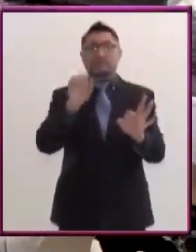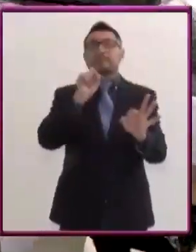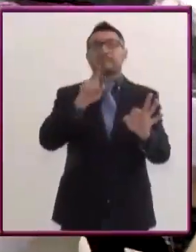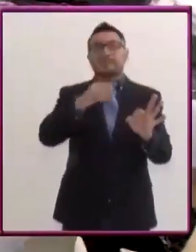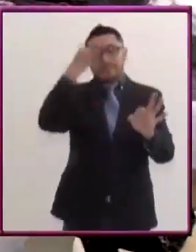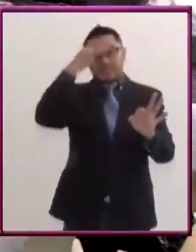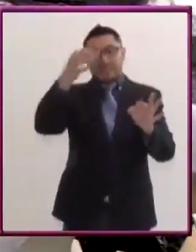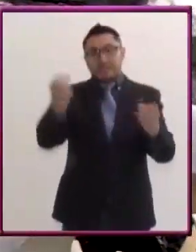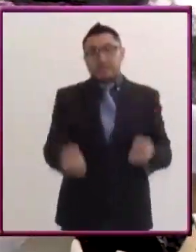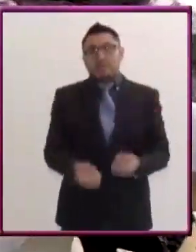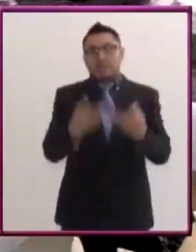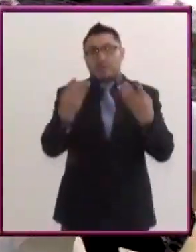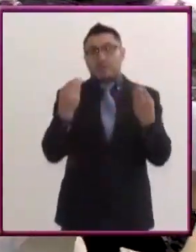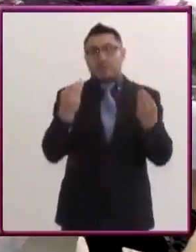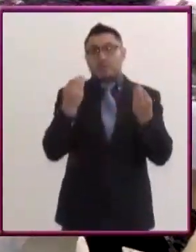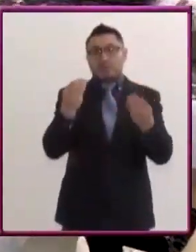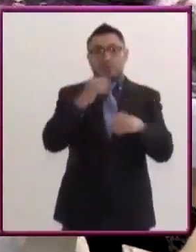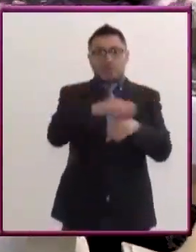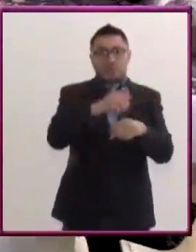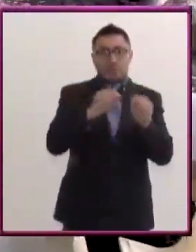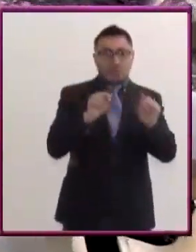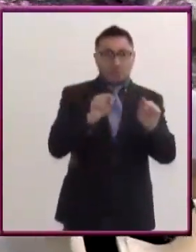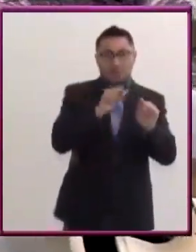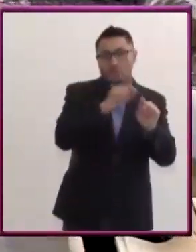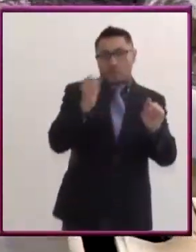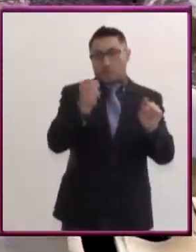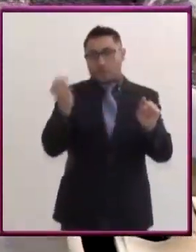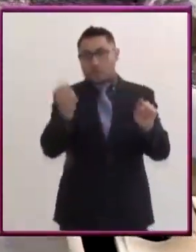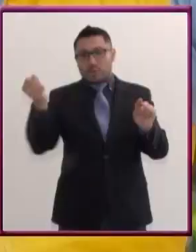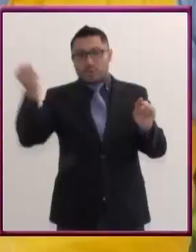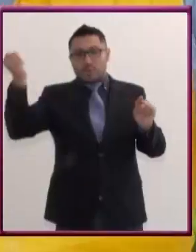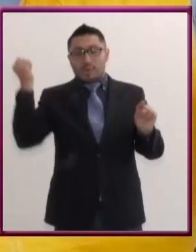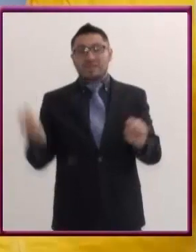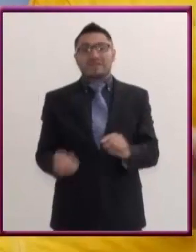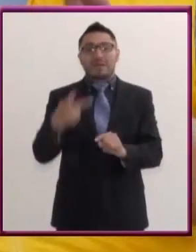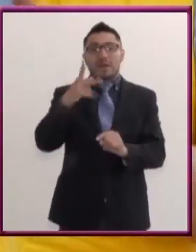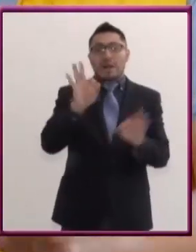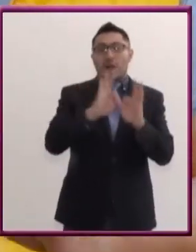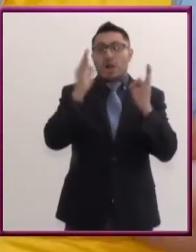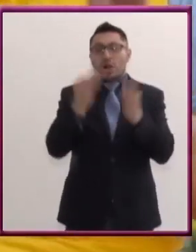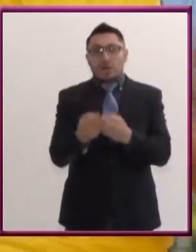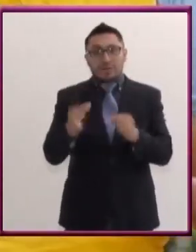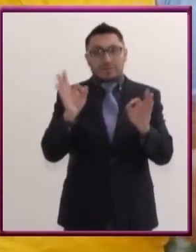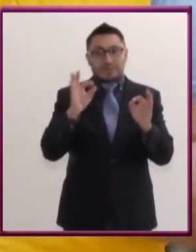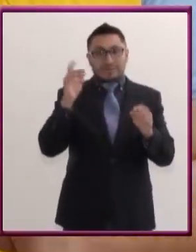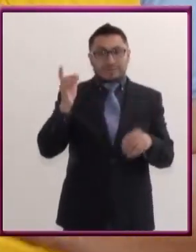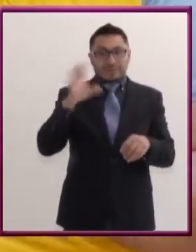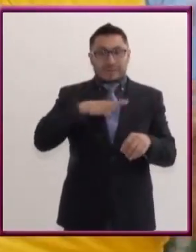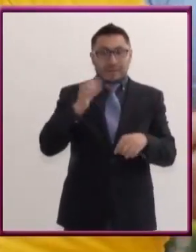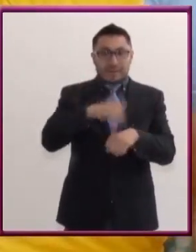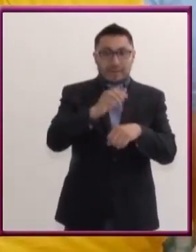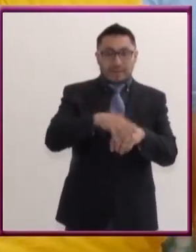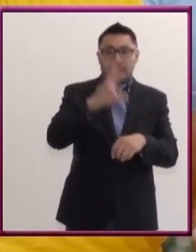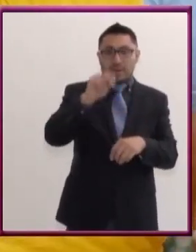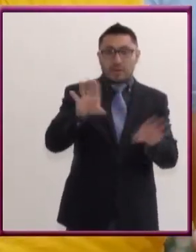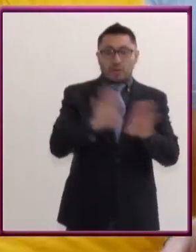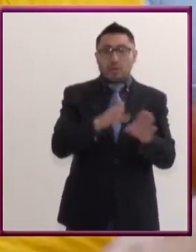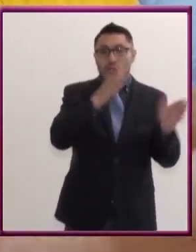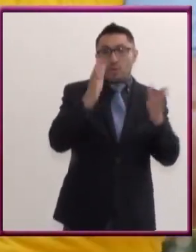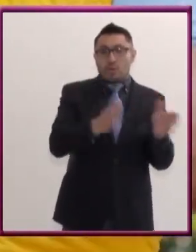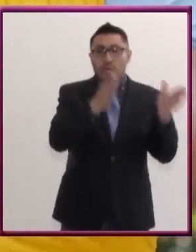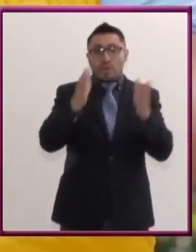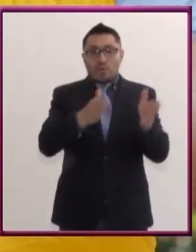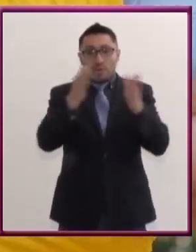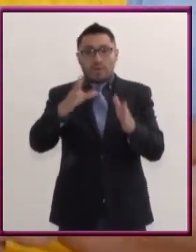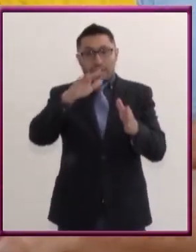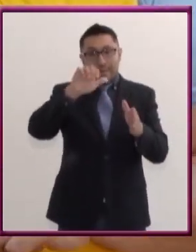También sabemos que la cantidad de números que van después del punto son infinitos. La forma en la que aparecen los dígitos no es periódica,